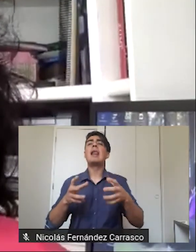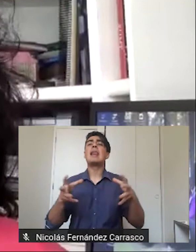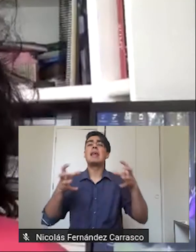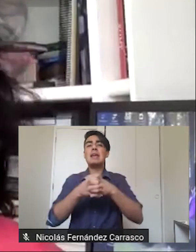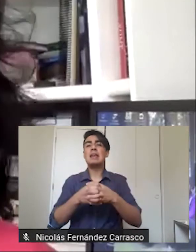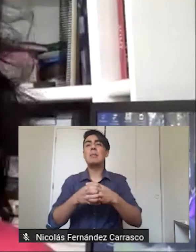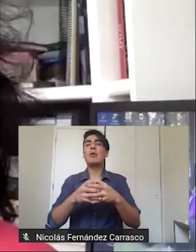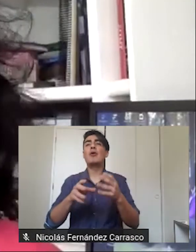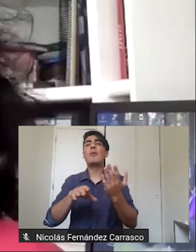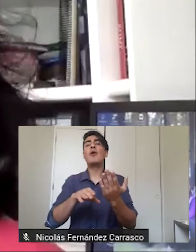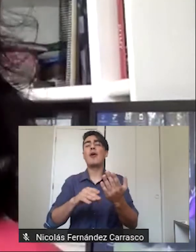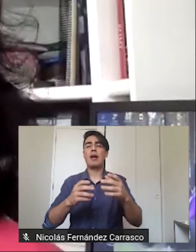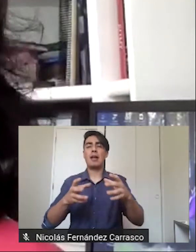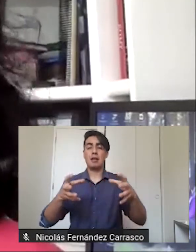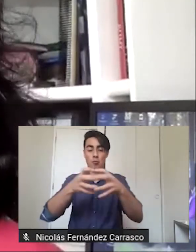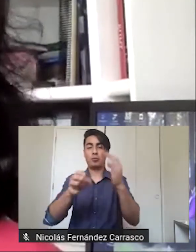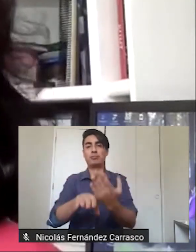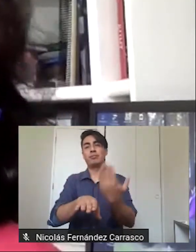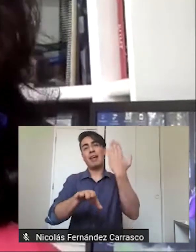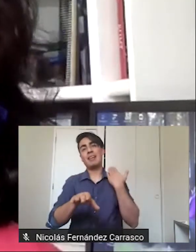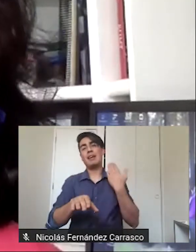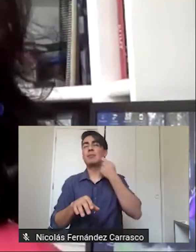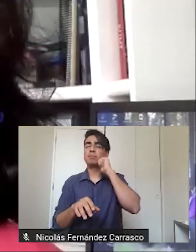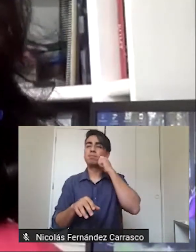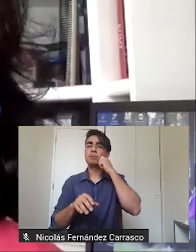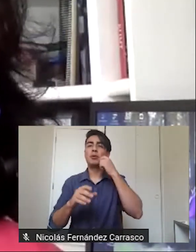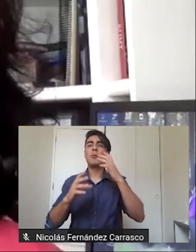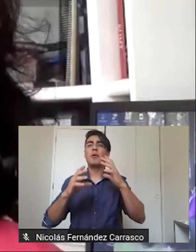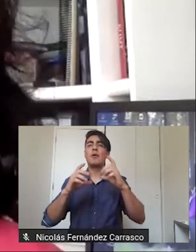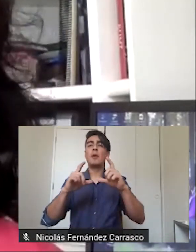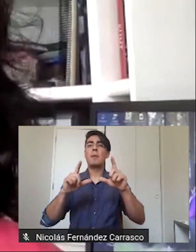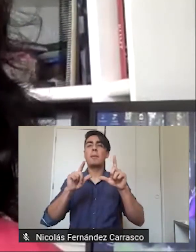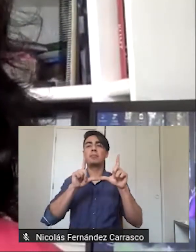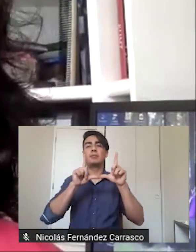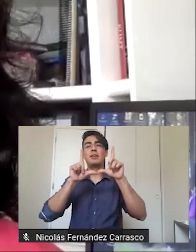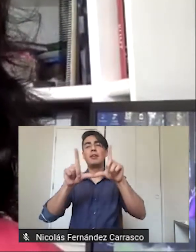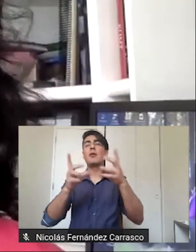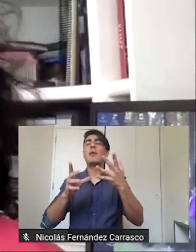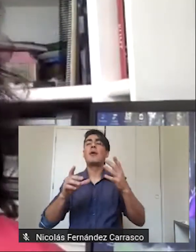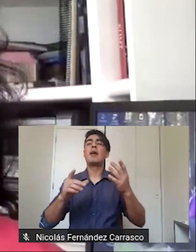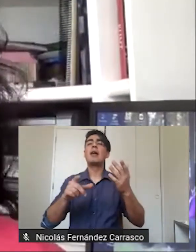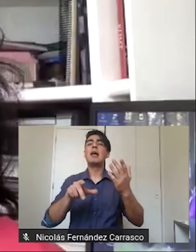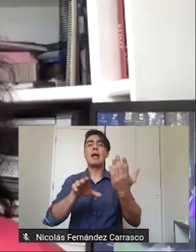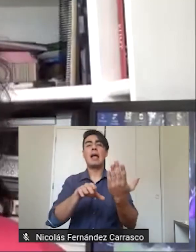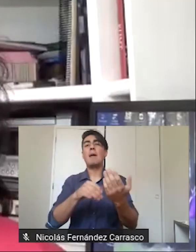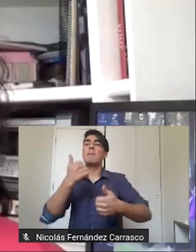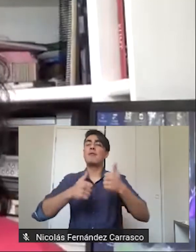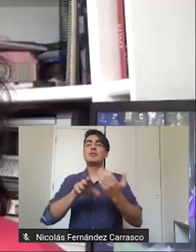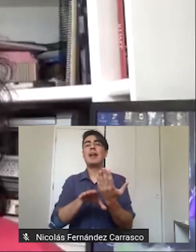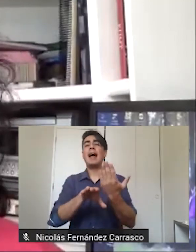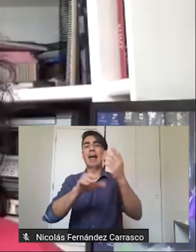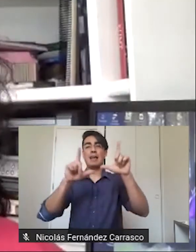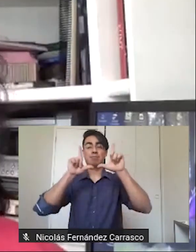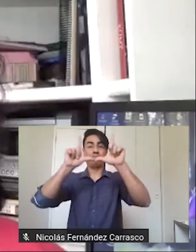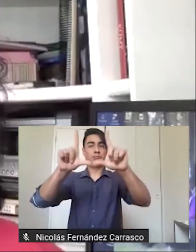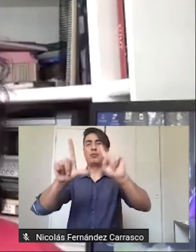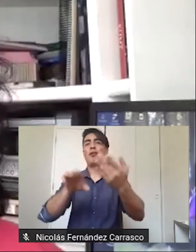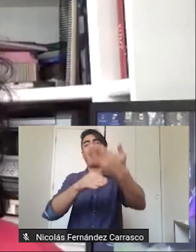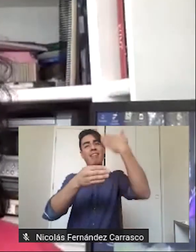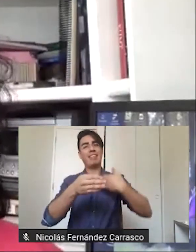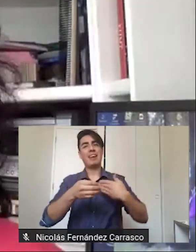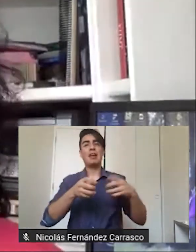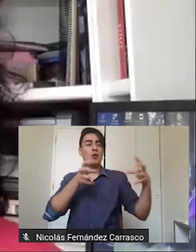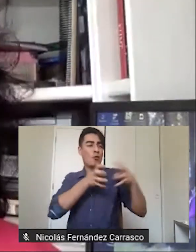es el espacio también de los grandes desafíos que nosotros asumimos como sociedad. Que sea una buena jornada. Bienvenidos